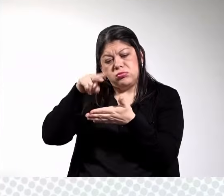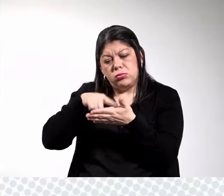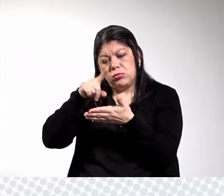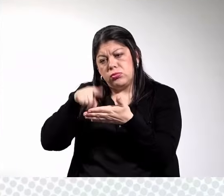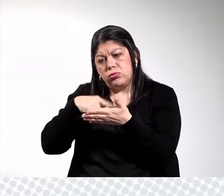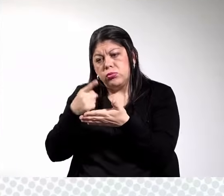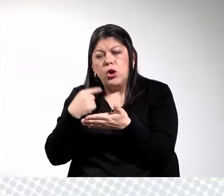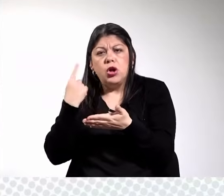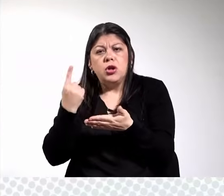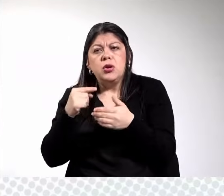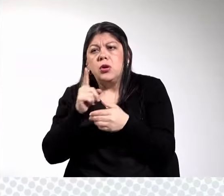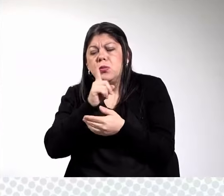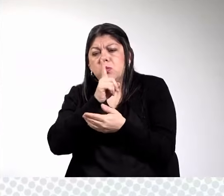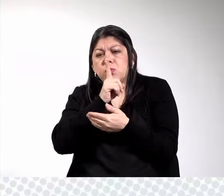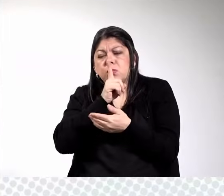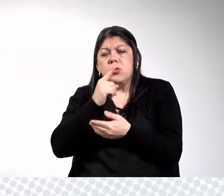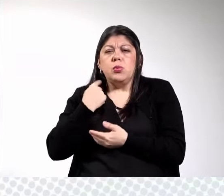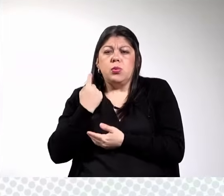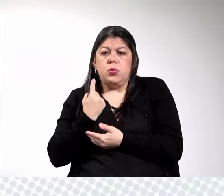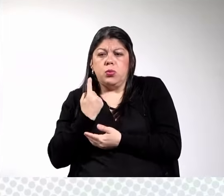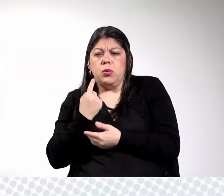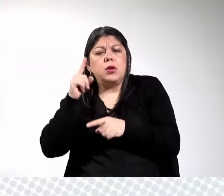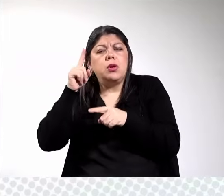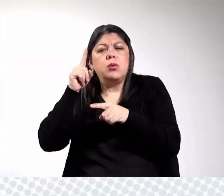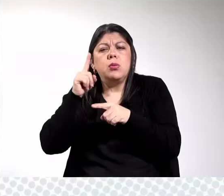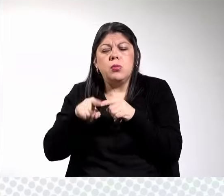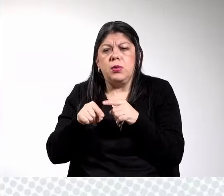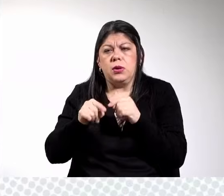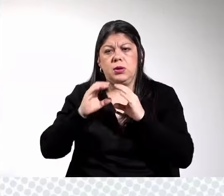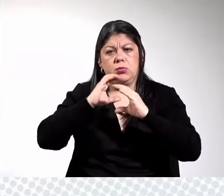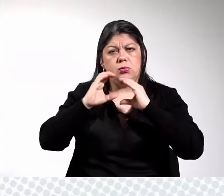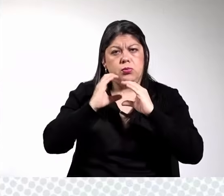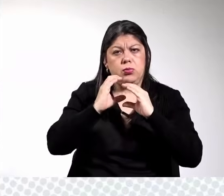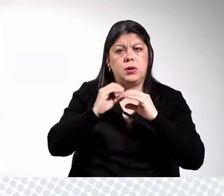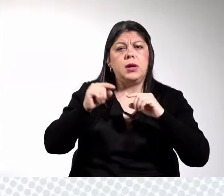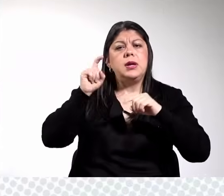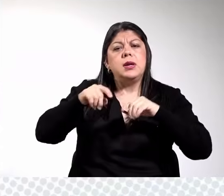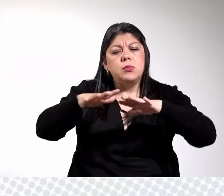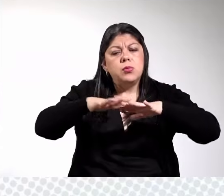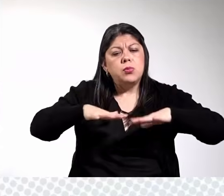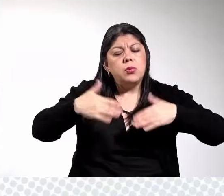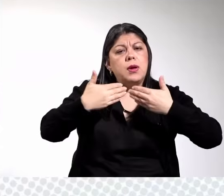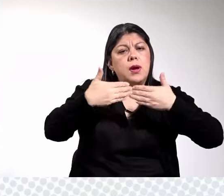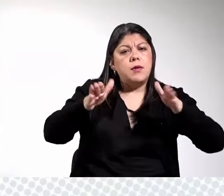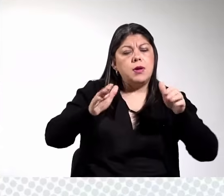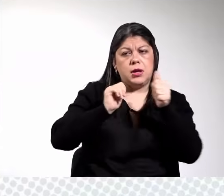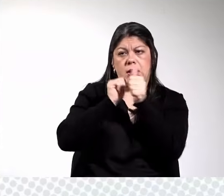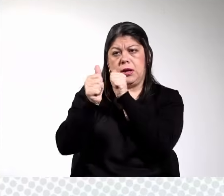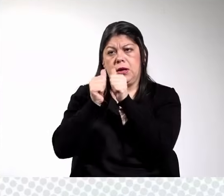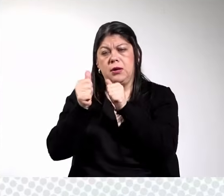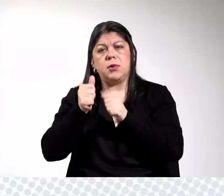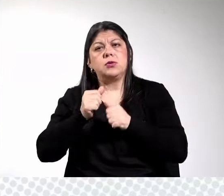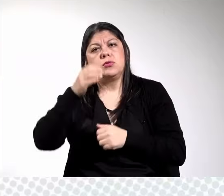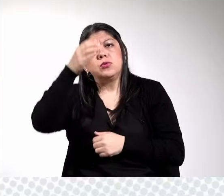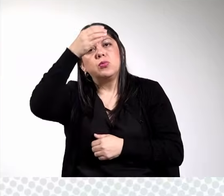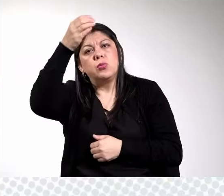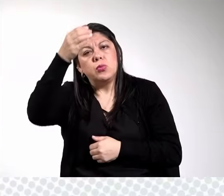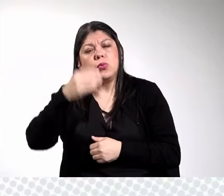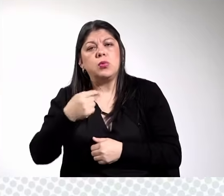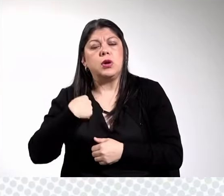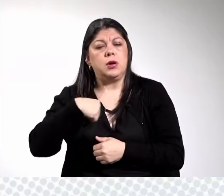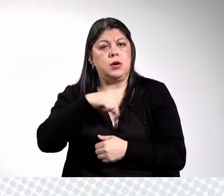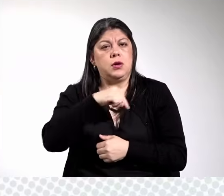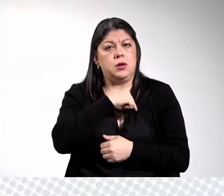solo, en silencio, donde no puede. Tenemos que abrir espacios de deporte, de espacios culturales.